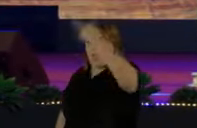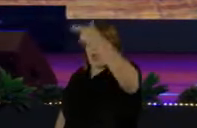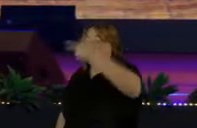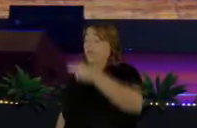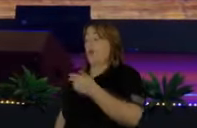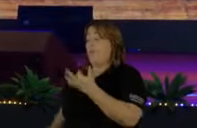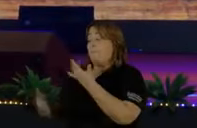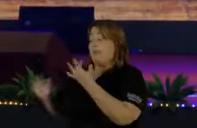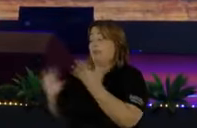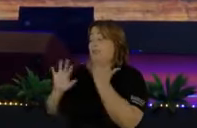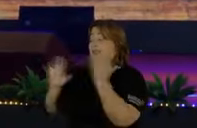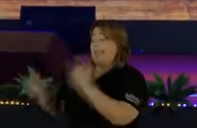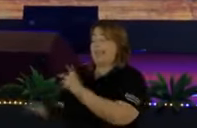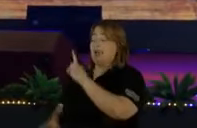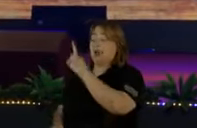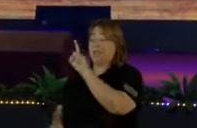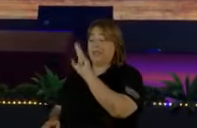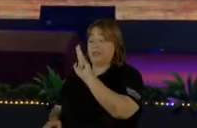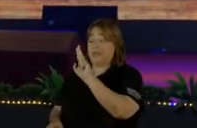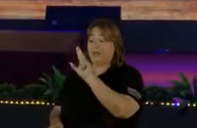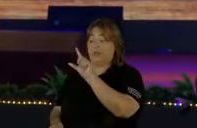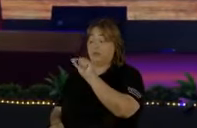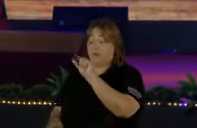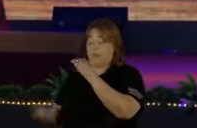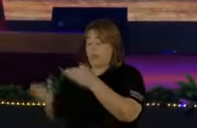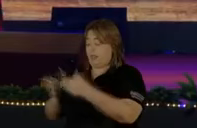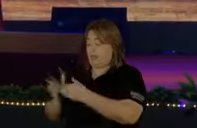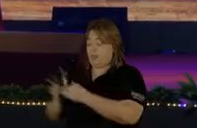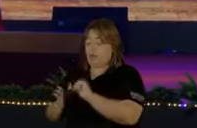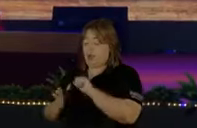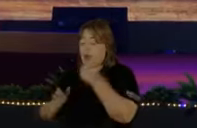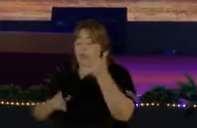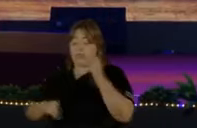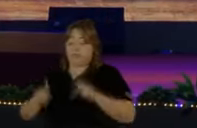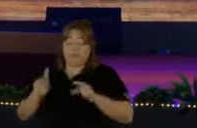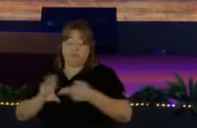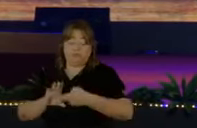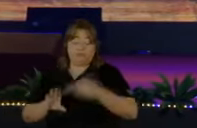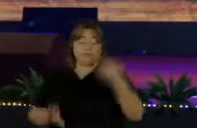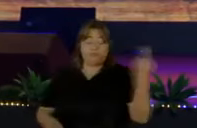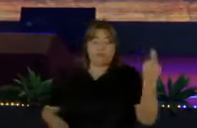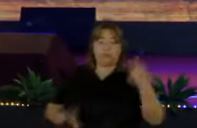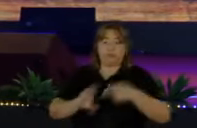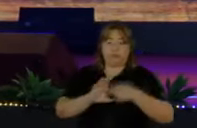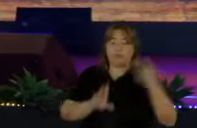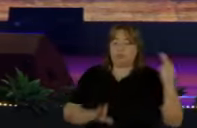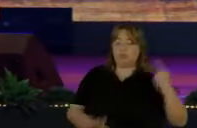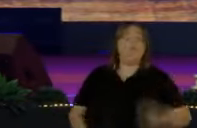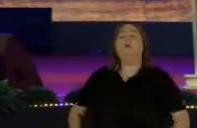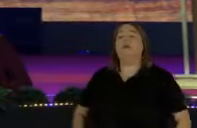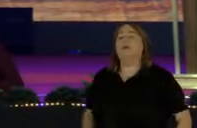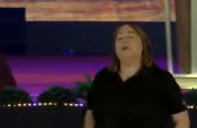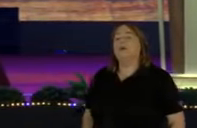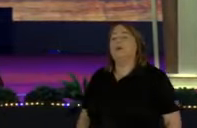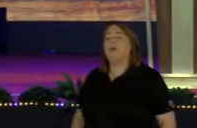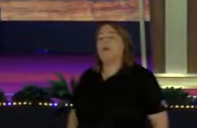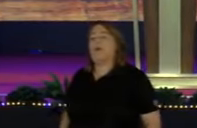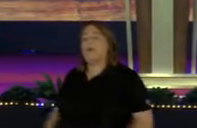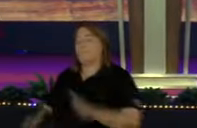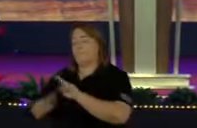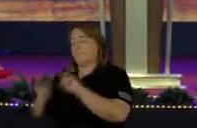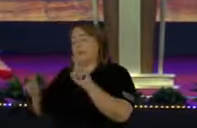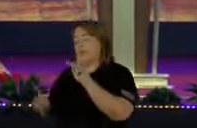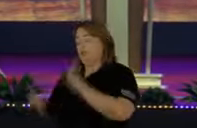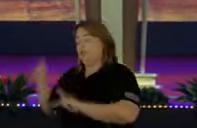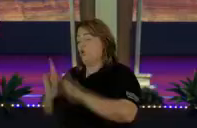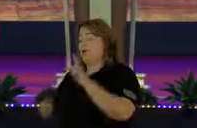120. Pues porque los que tenían otras prioridades se fueron a atender sus prioridades y los que estaban en